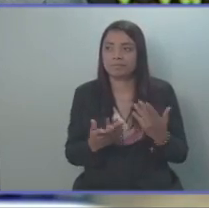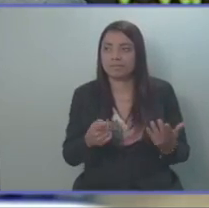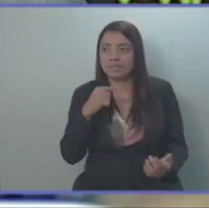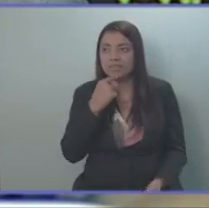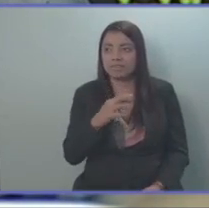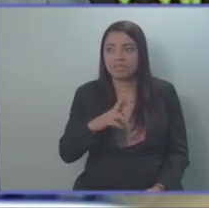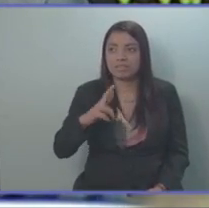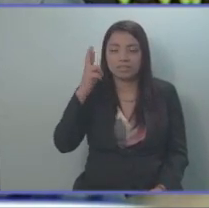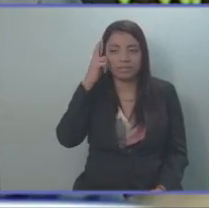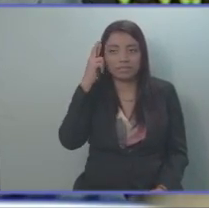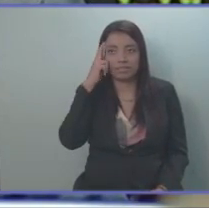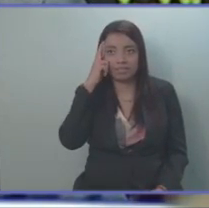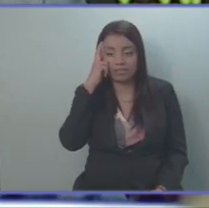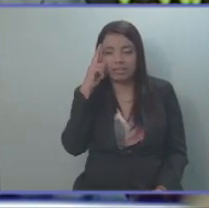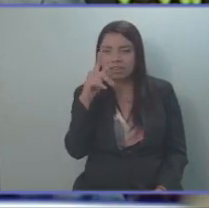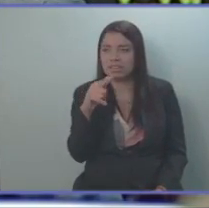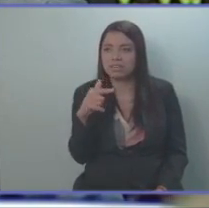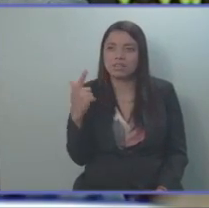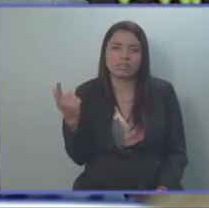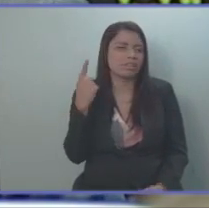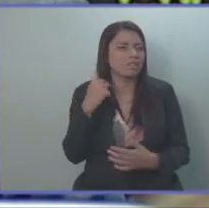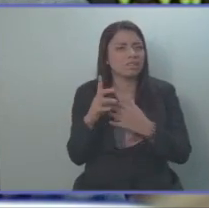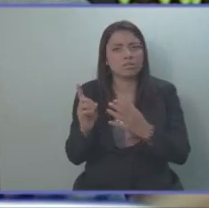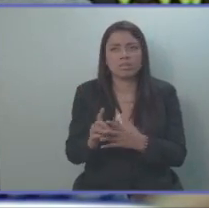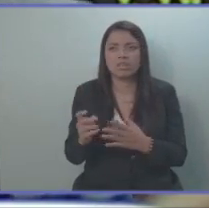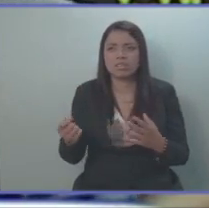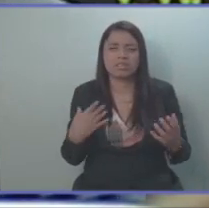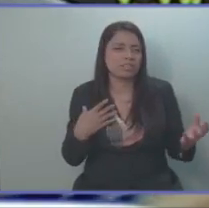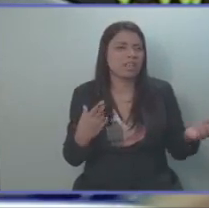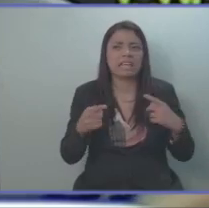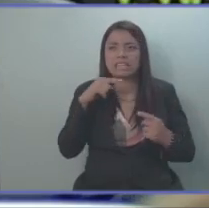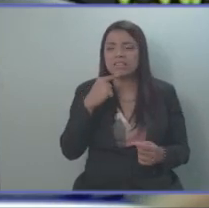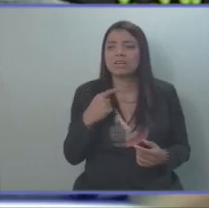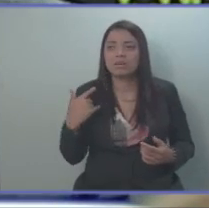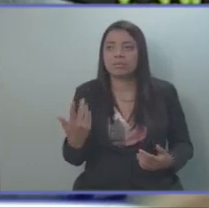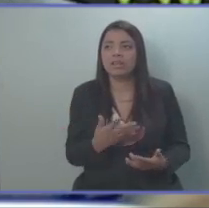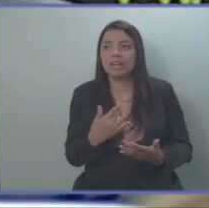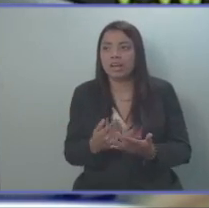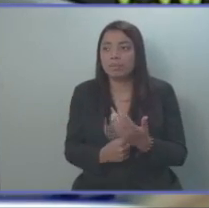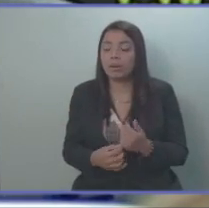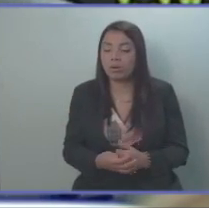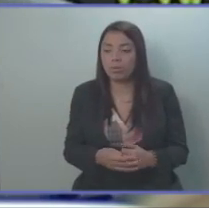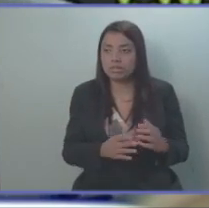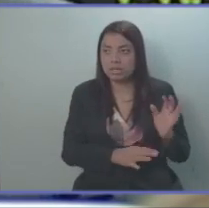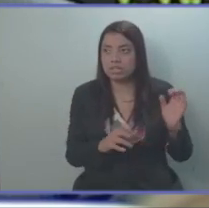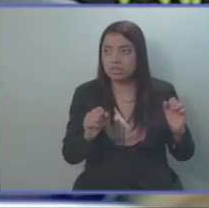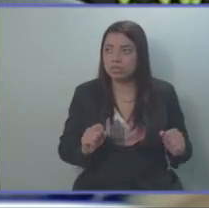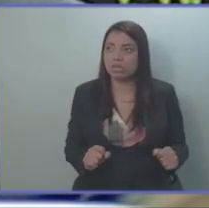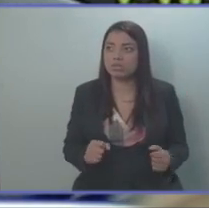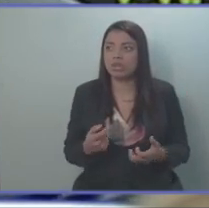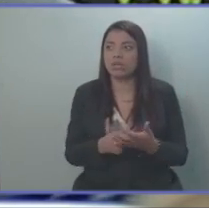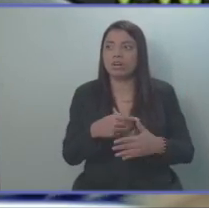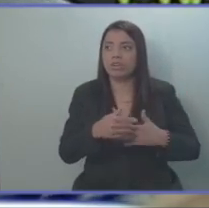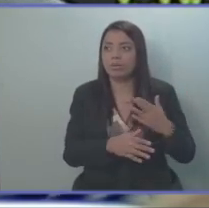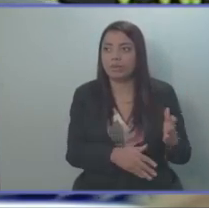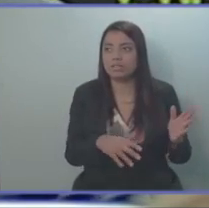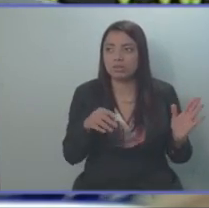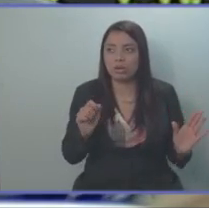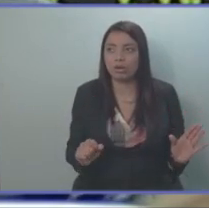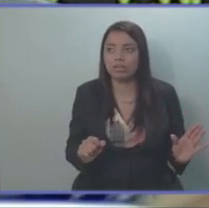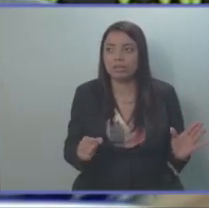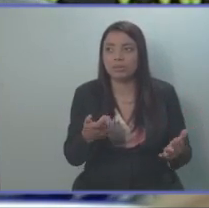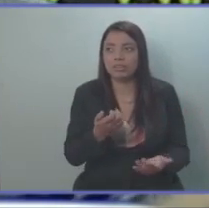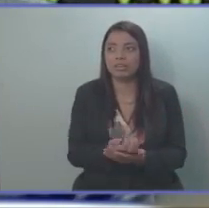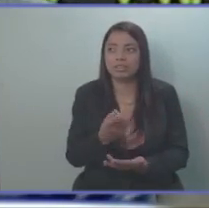razón? Y aquí un diputado también mencionó que habíamos unos diputados que elogiábamos la economía